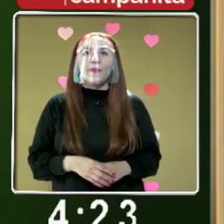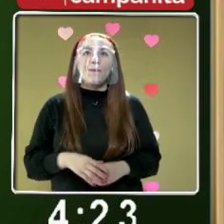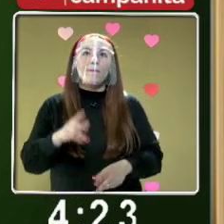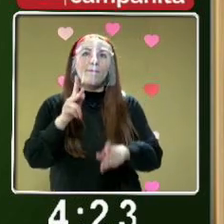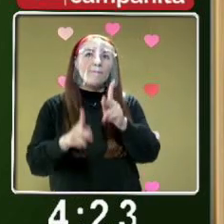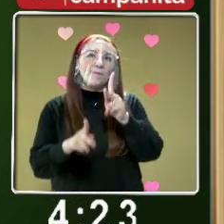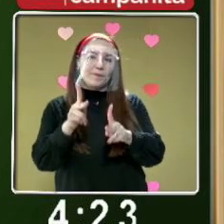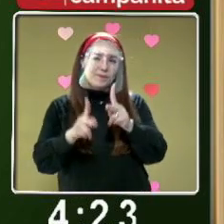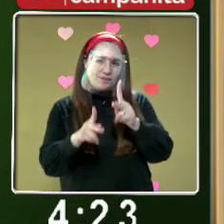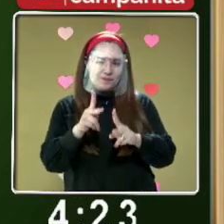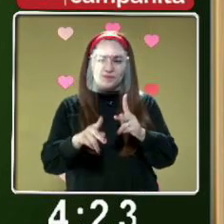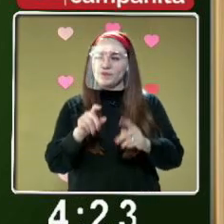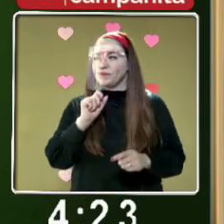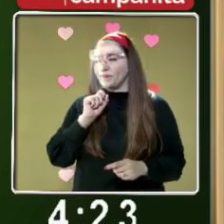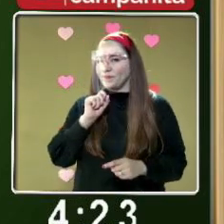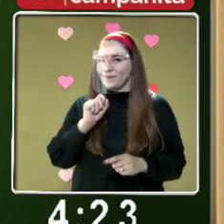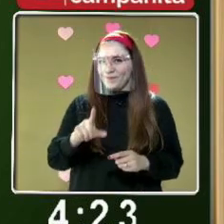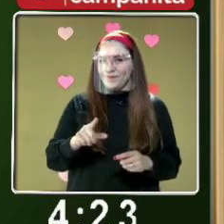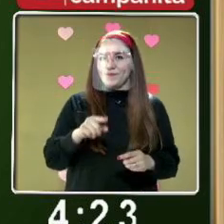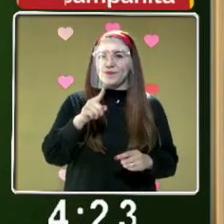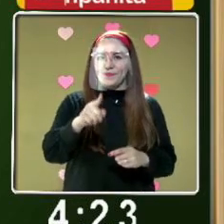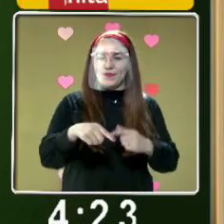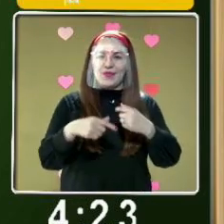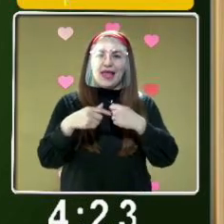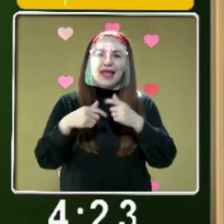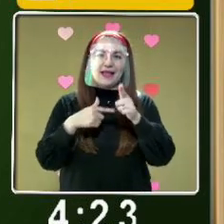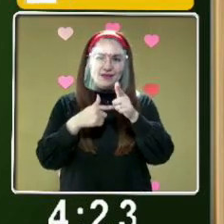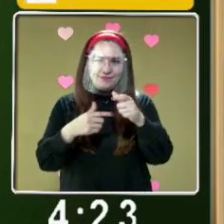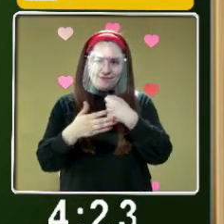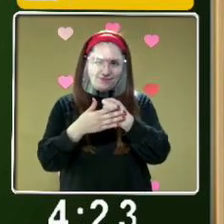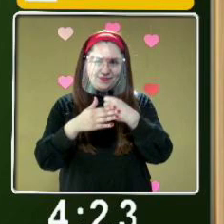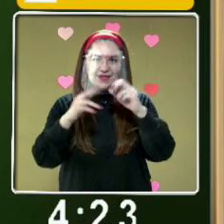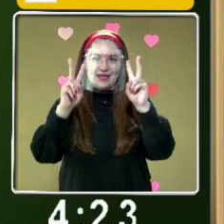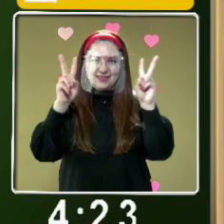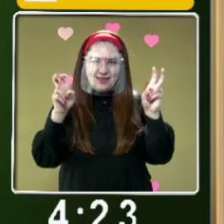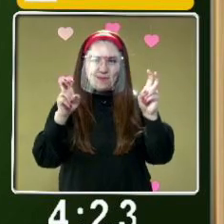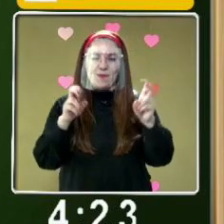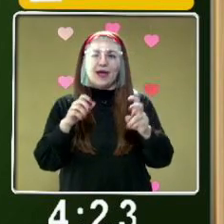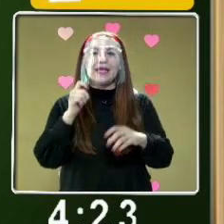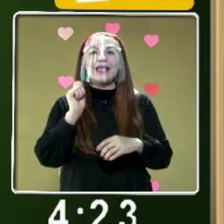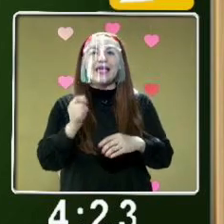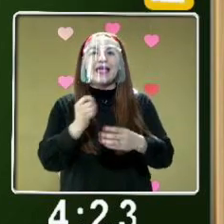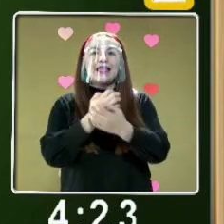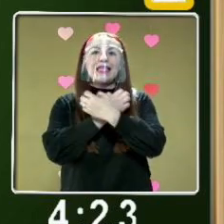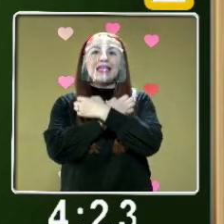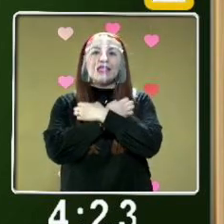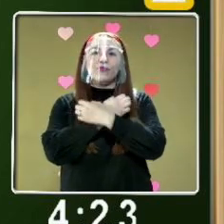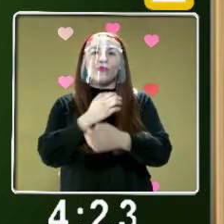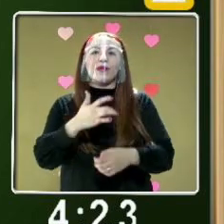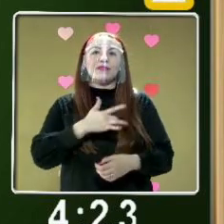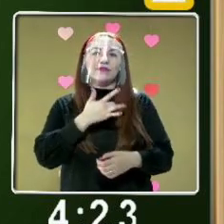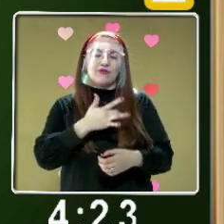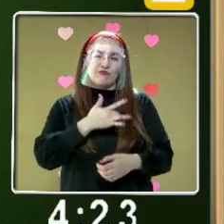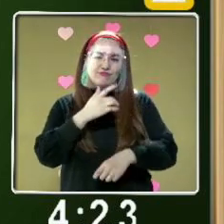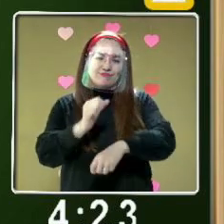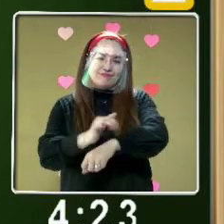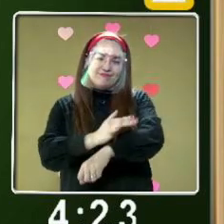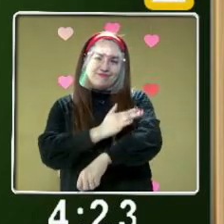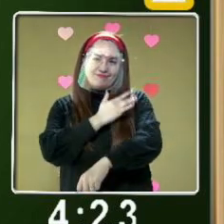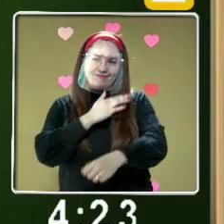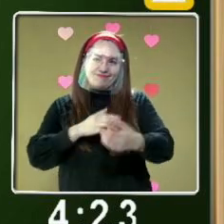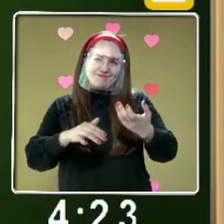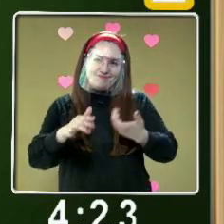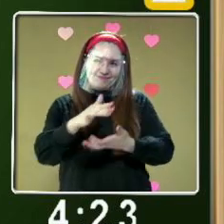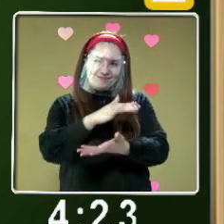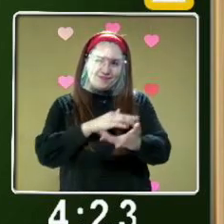un poquito, maestra. Vamos a dar la introducción de nuestro siguiente tema, que es educación socioemocional. Que bueno, ahí en casa han